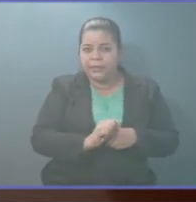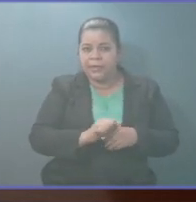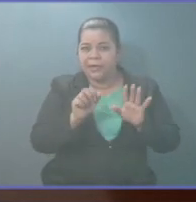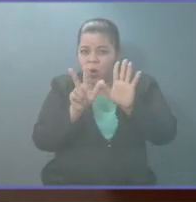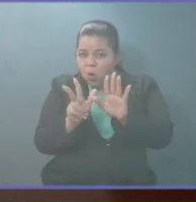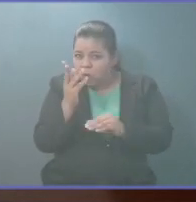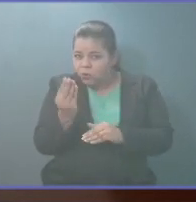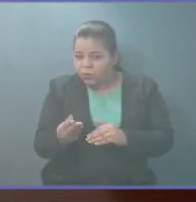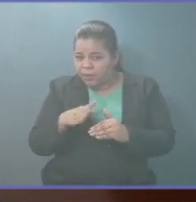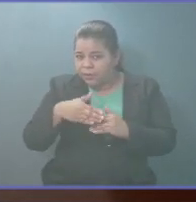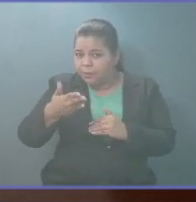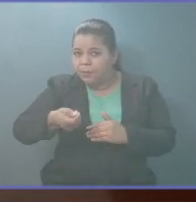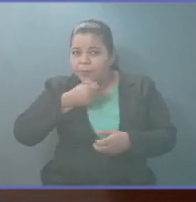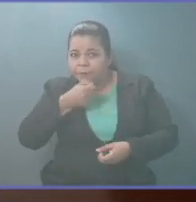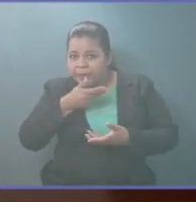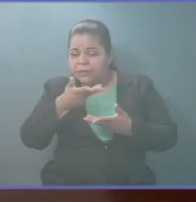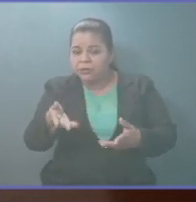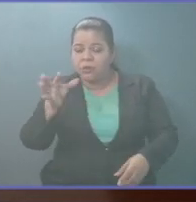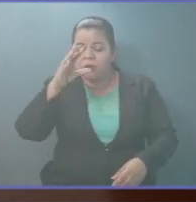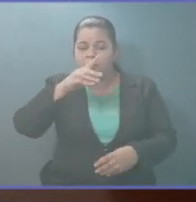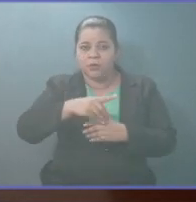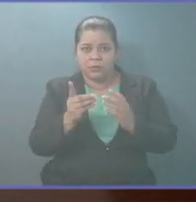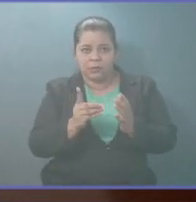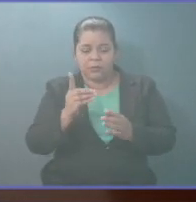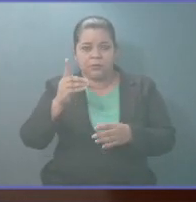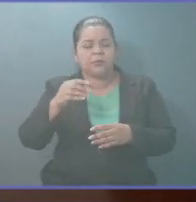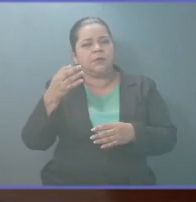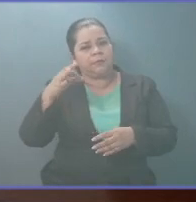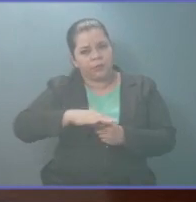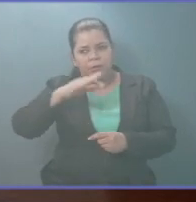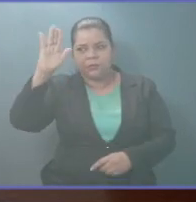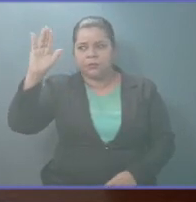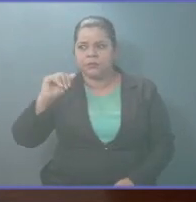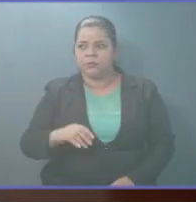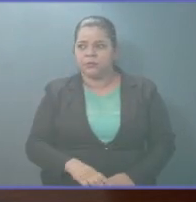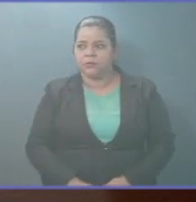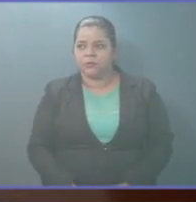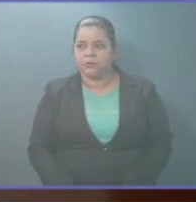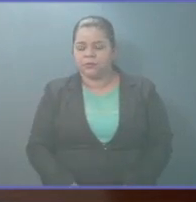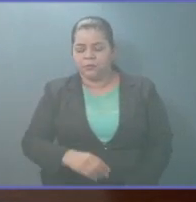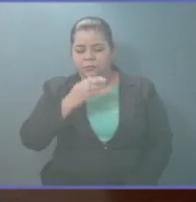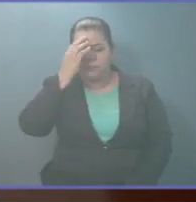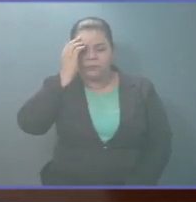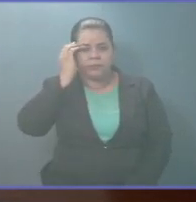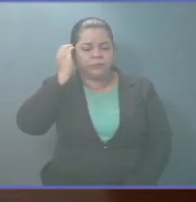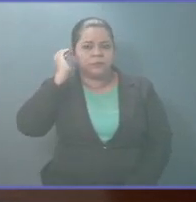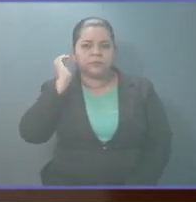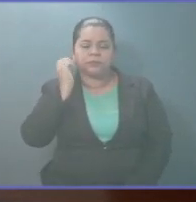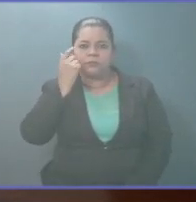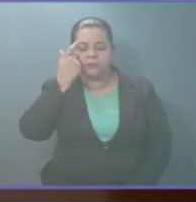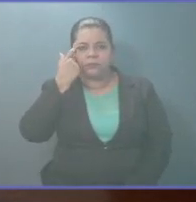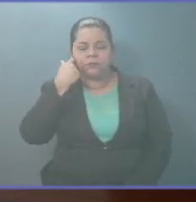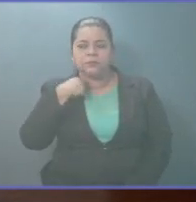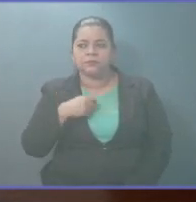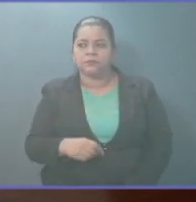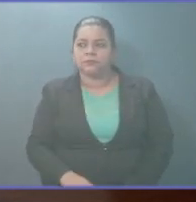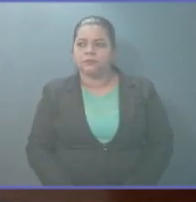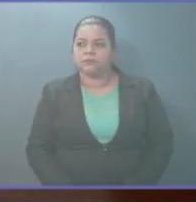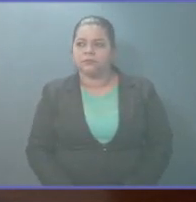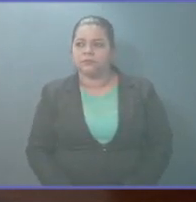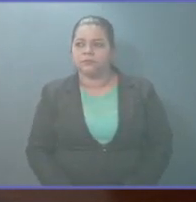todo corazón, porque yo sé que no lo están haciendo por política. Yo sé que no lo